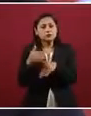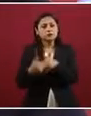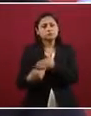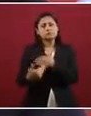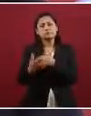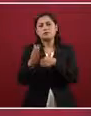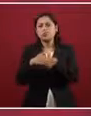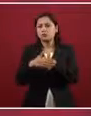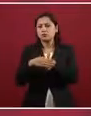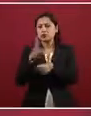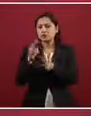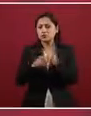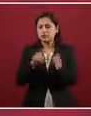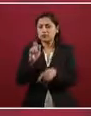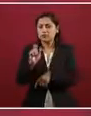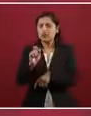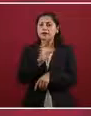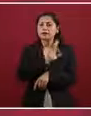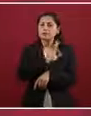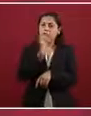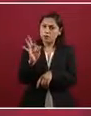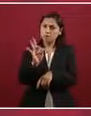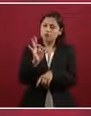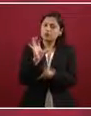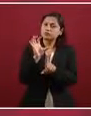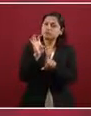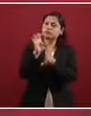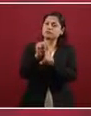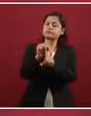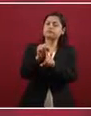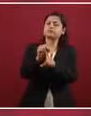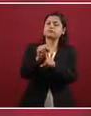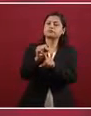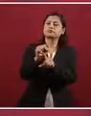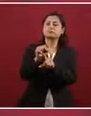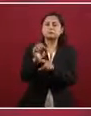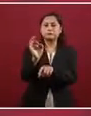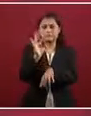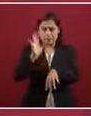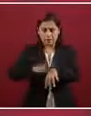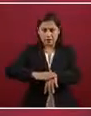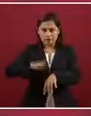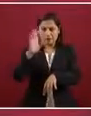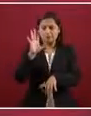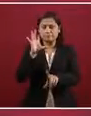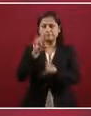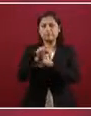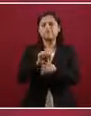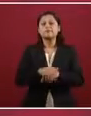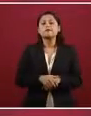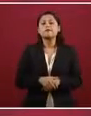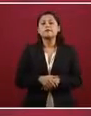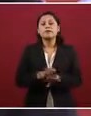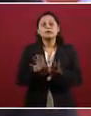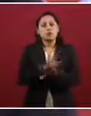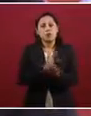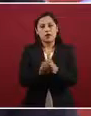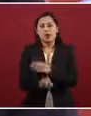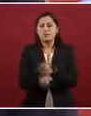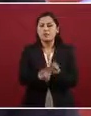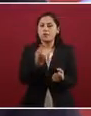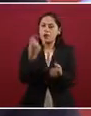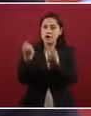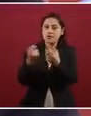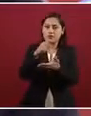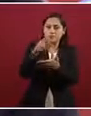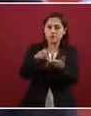el grueso del proceso de reconstrucción. Va a haber casos, por ejemplo, de monumentos